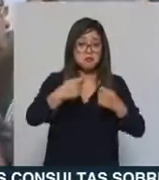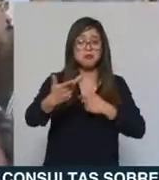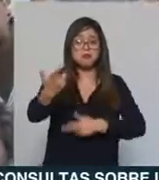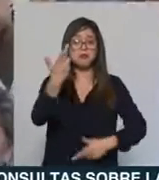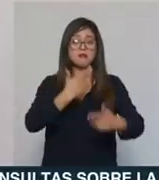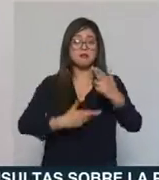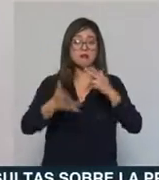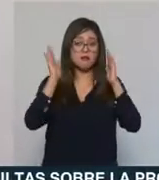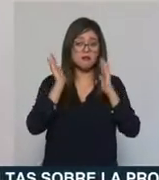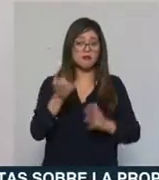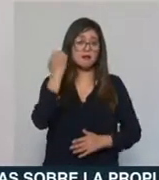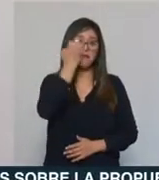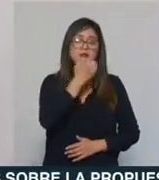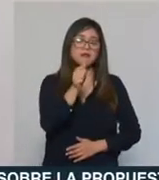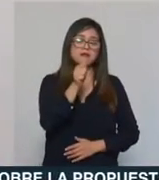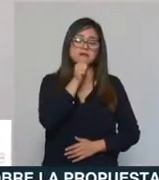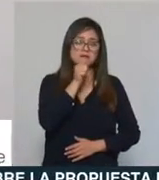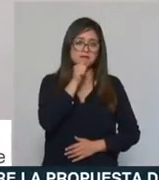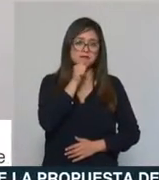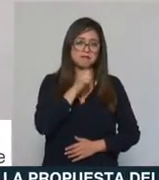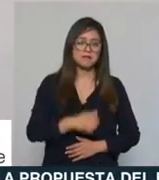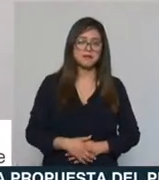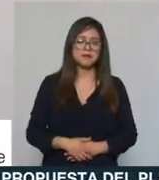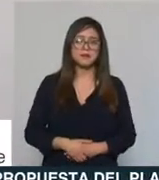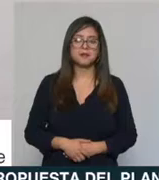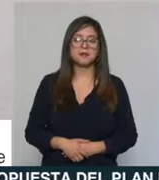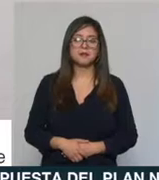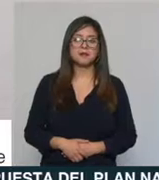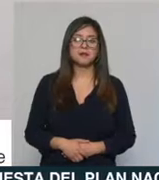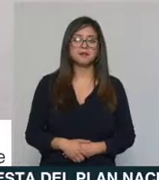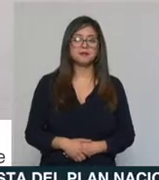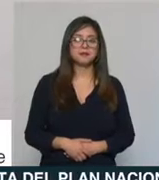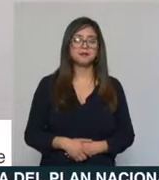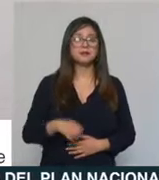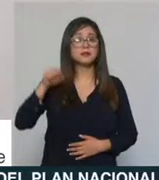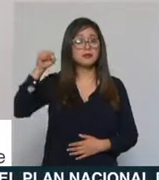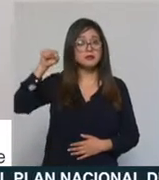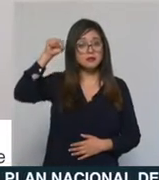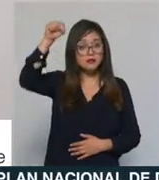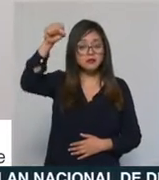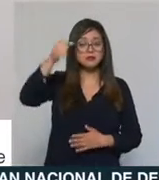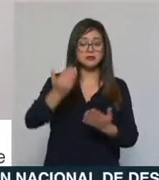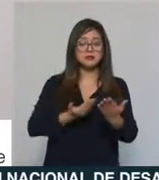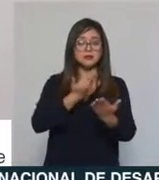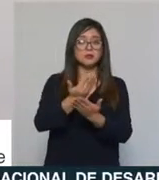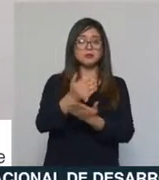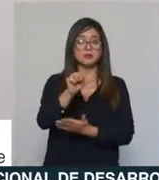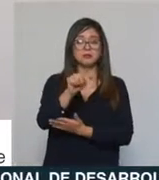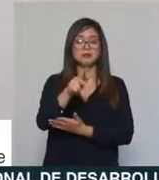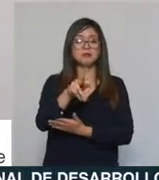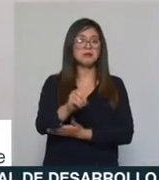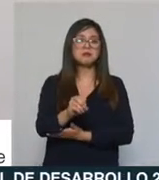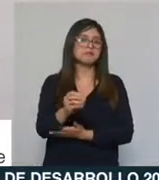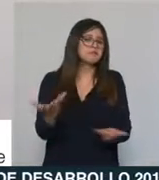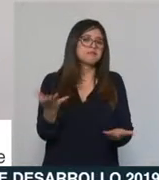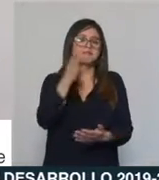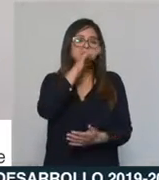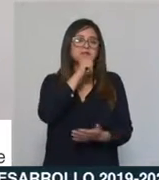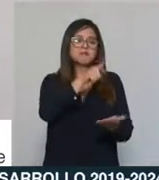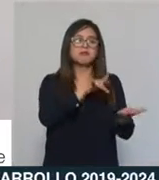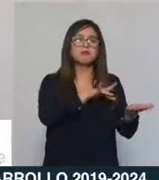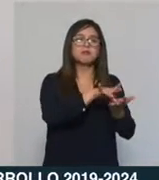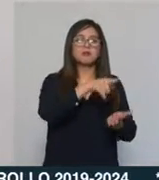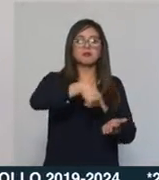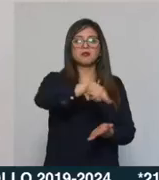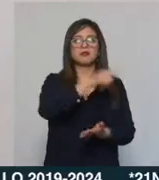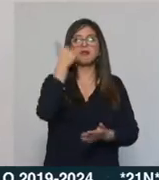actividades. El sindicato, desafortunadamente, no es una autoridad para efectos de juicio de amparo y pudiera ser que por esa parte no sea favorecido con una